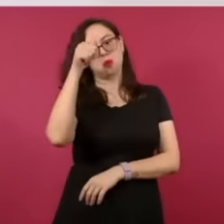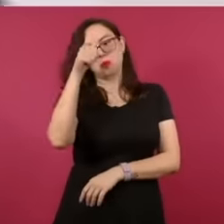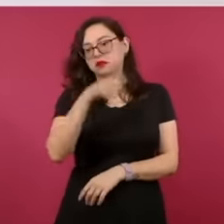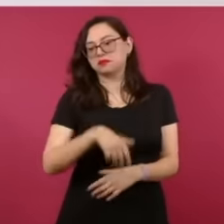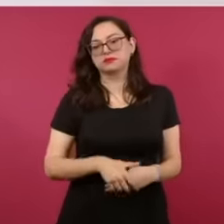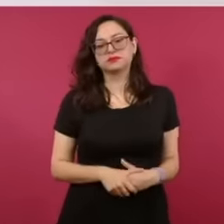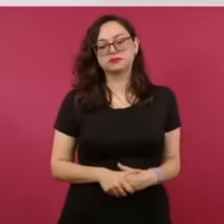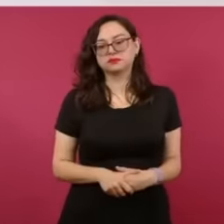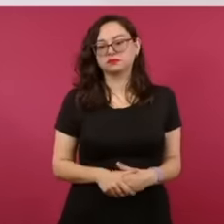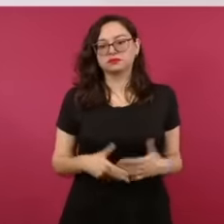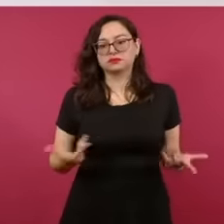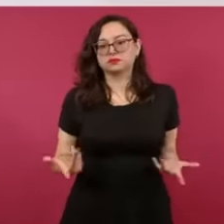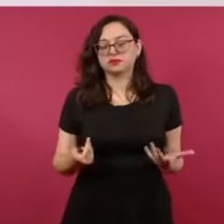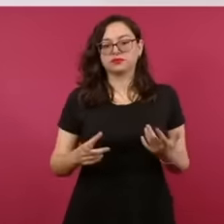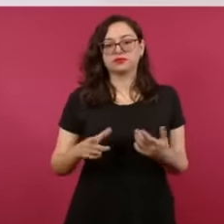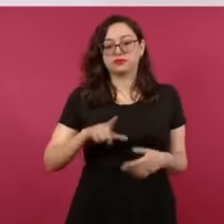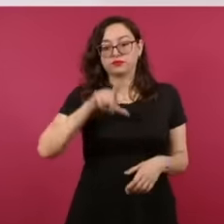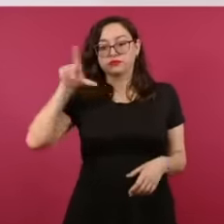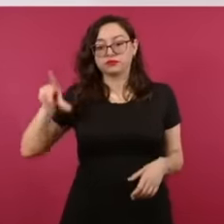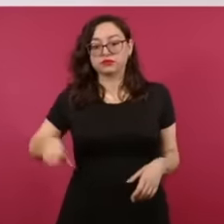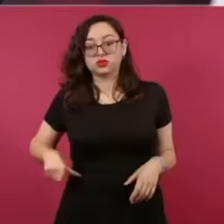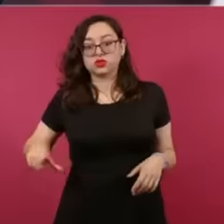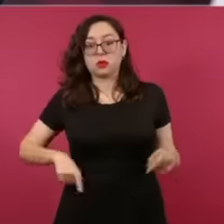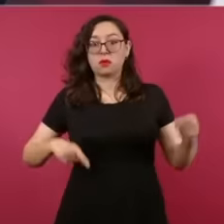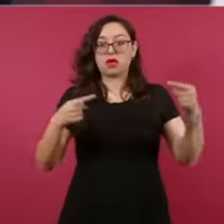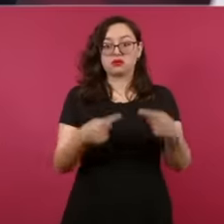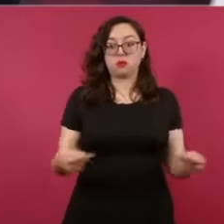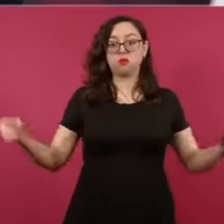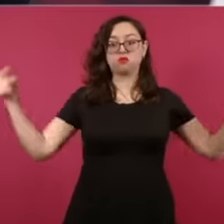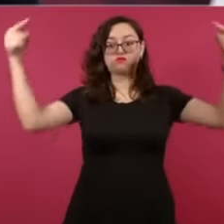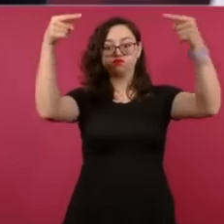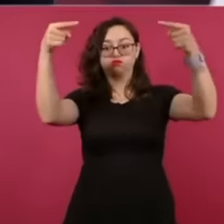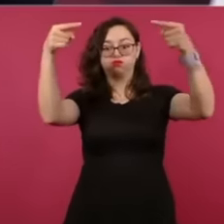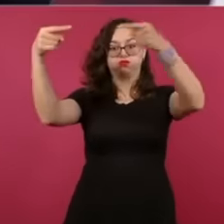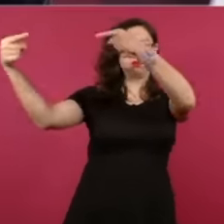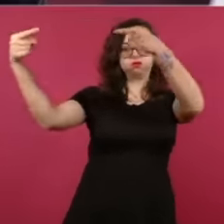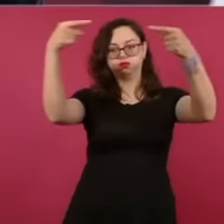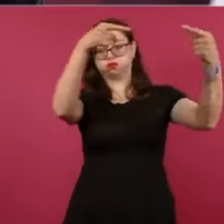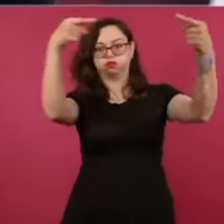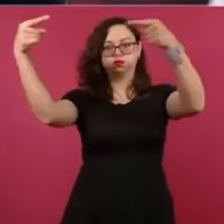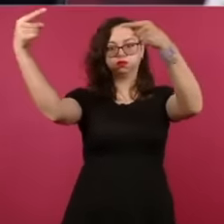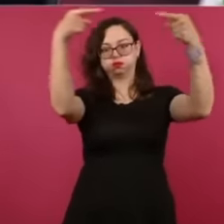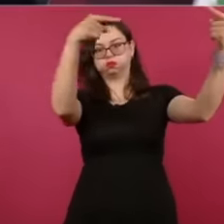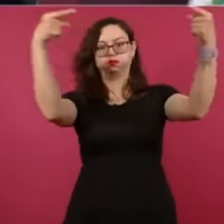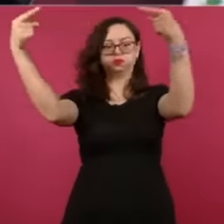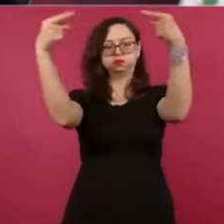Porque ¿cómo? Por una situación política, ideológica,